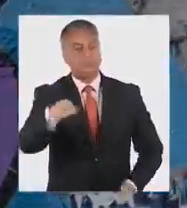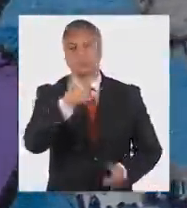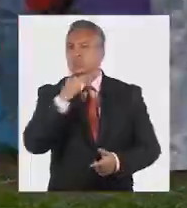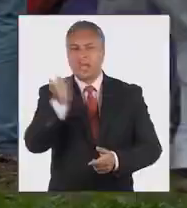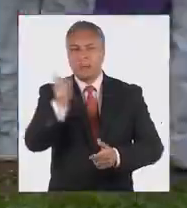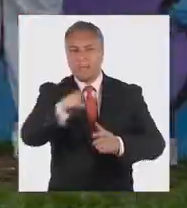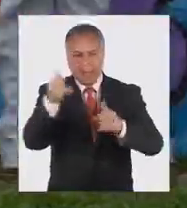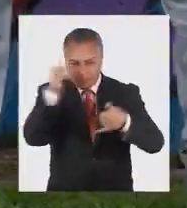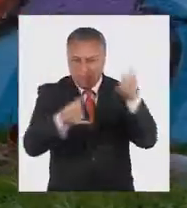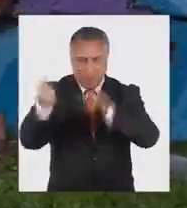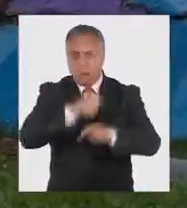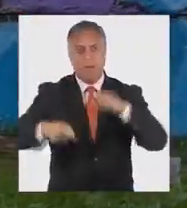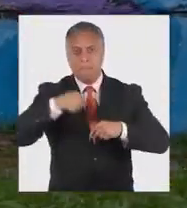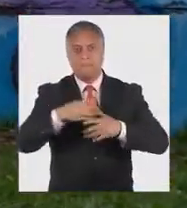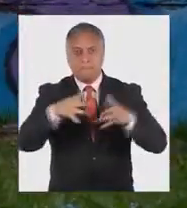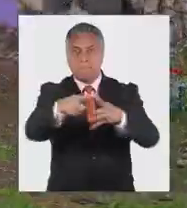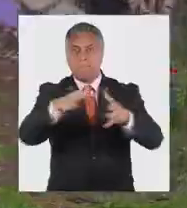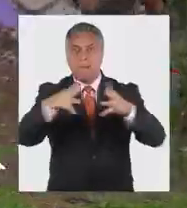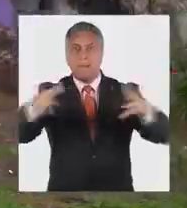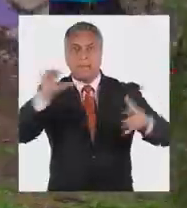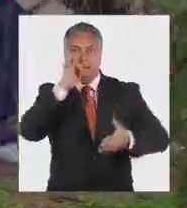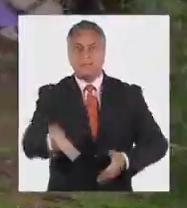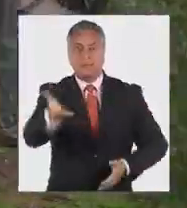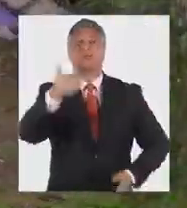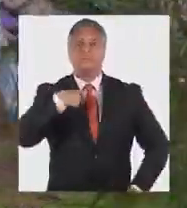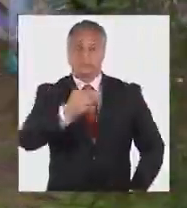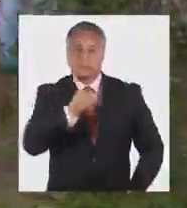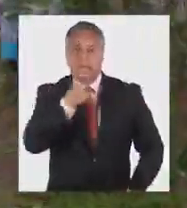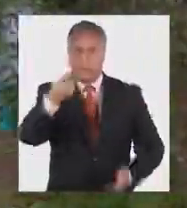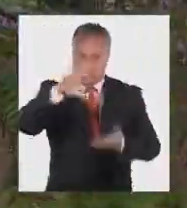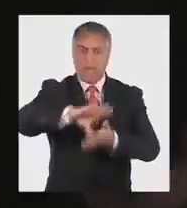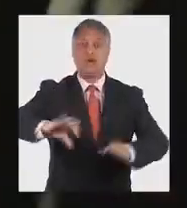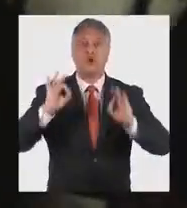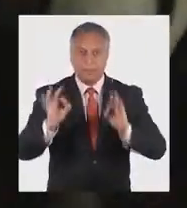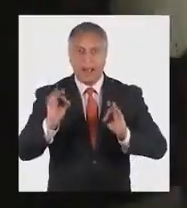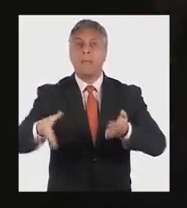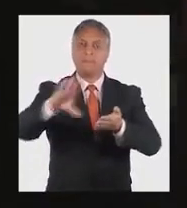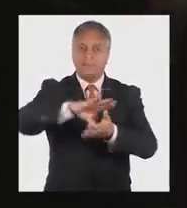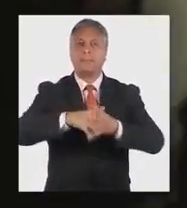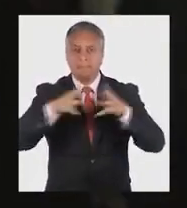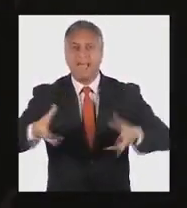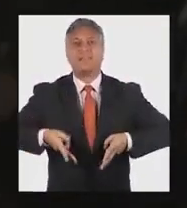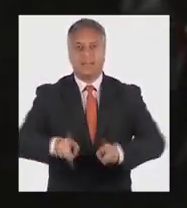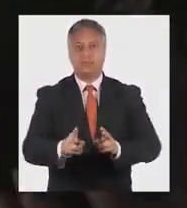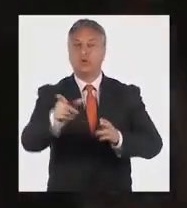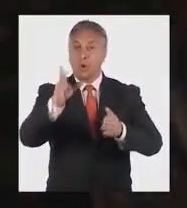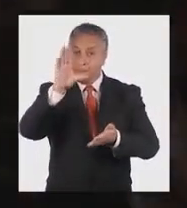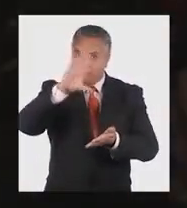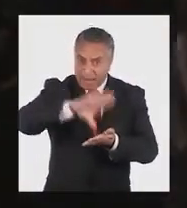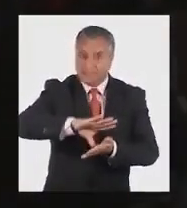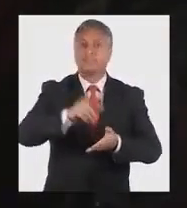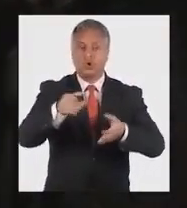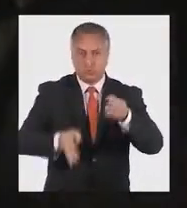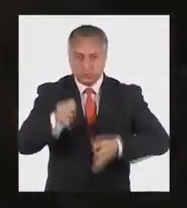las ratas de laboratorio de quienes prueban fórmulas para ser más ricos. Queremos un país normal. Un país donde haya más derechos, un país donde la